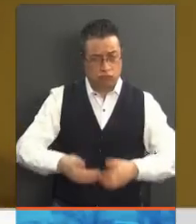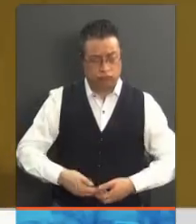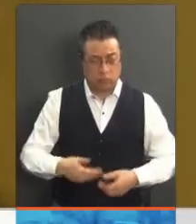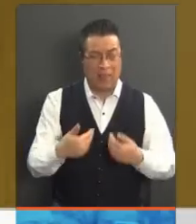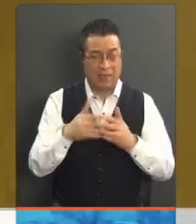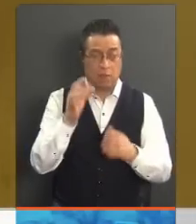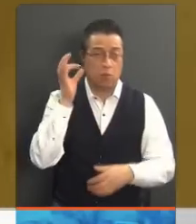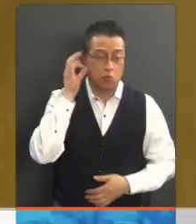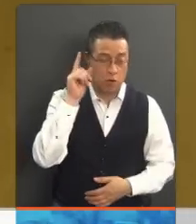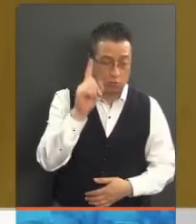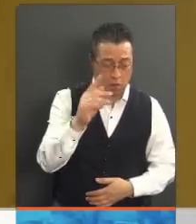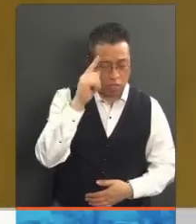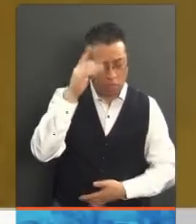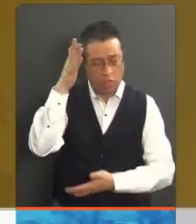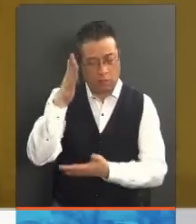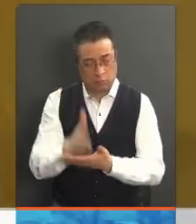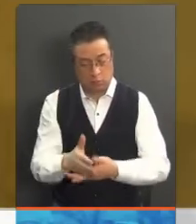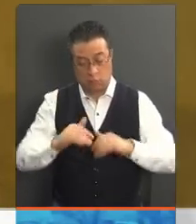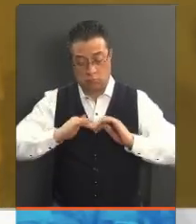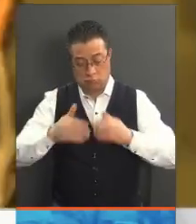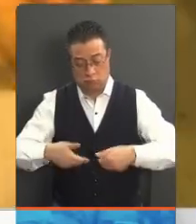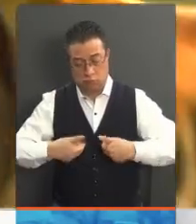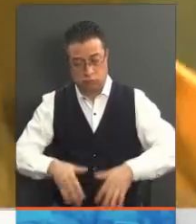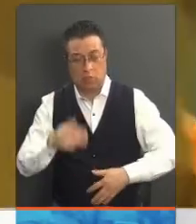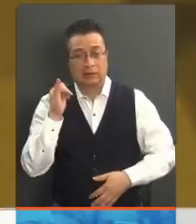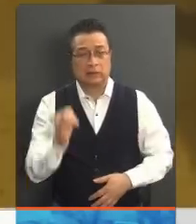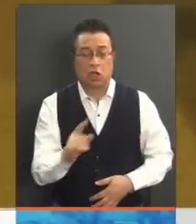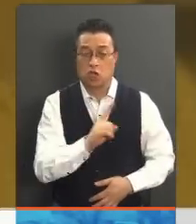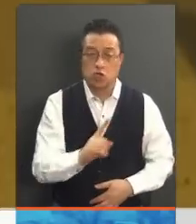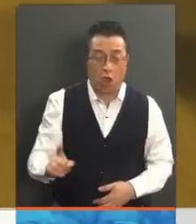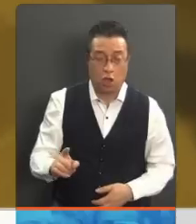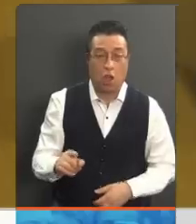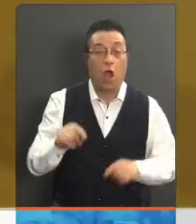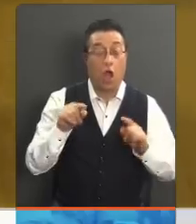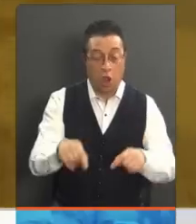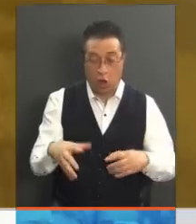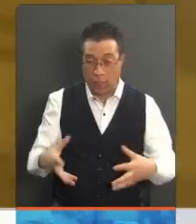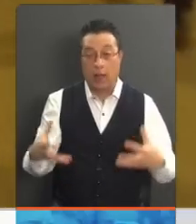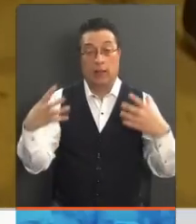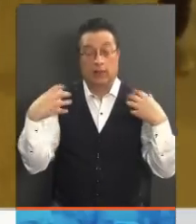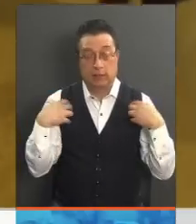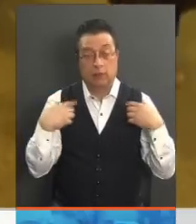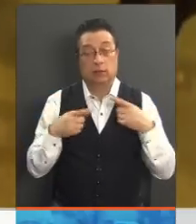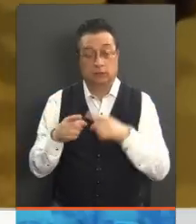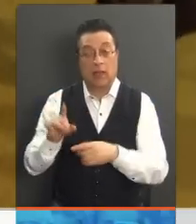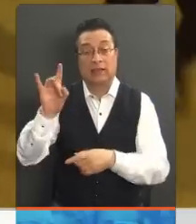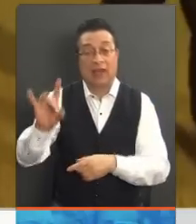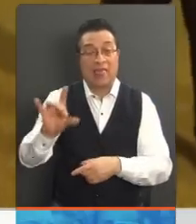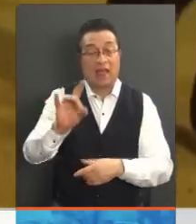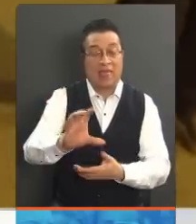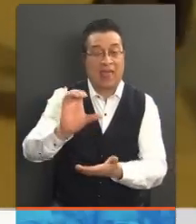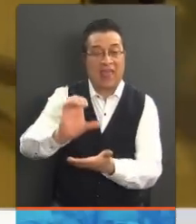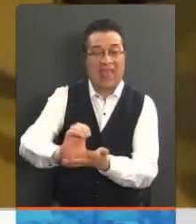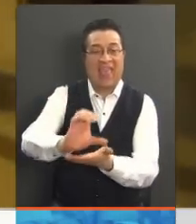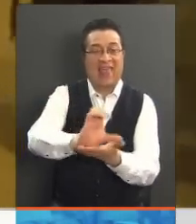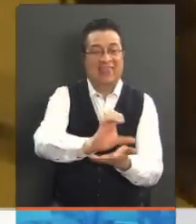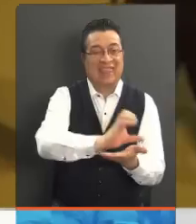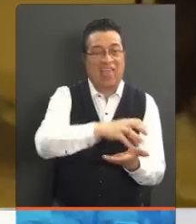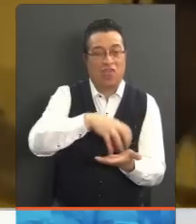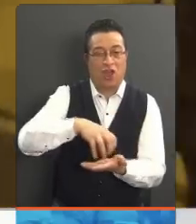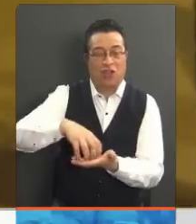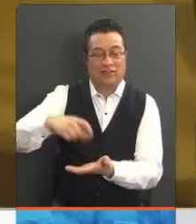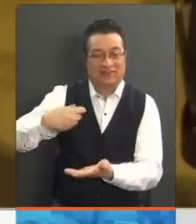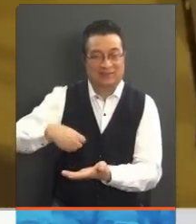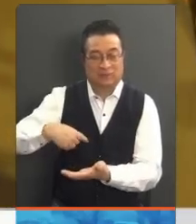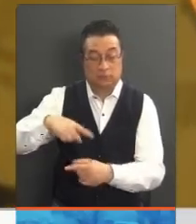mujeres de poder decidir si abortar o no hacerlo. Ahora queda en manos de cada estado y ellos deberán decidir si en su